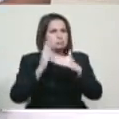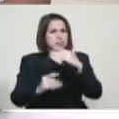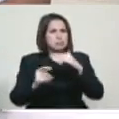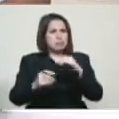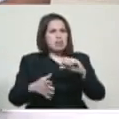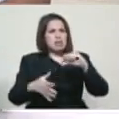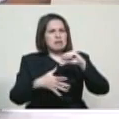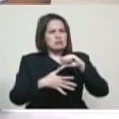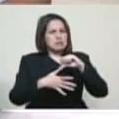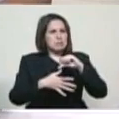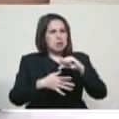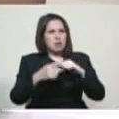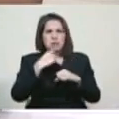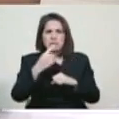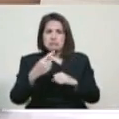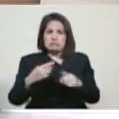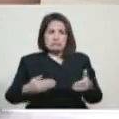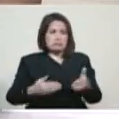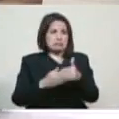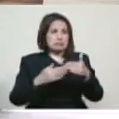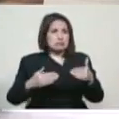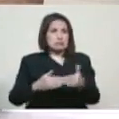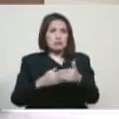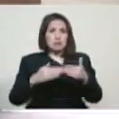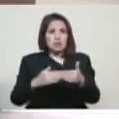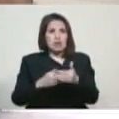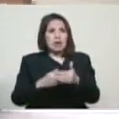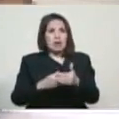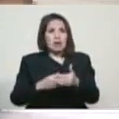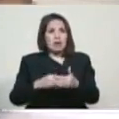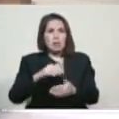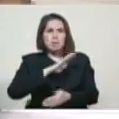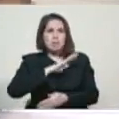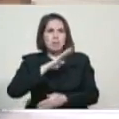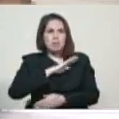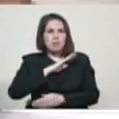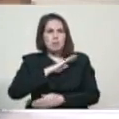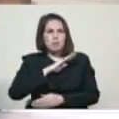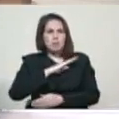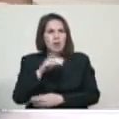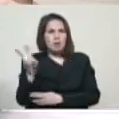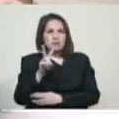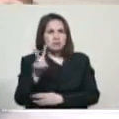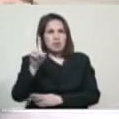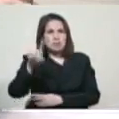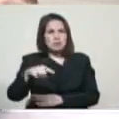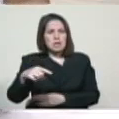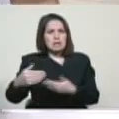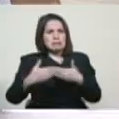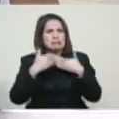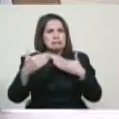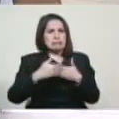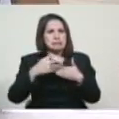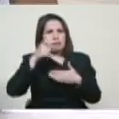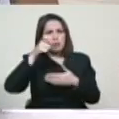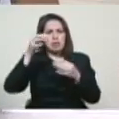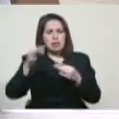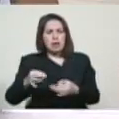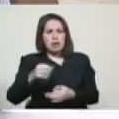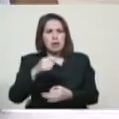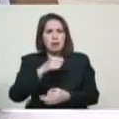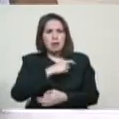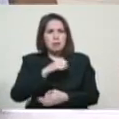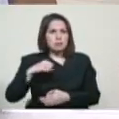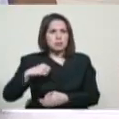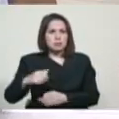destacaba que estos planes atentan no solo contra la soberanía nacional, sino también contra su seguridad personal. Igualmente designó